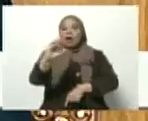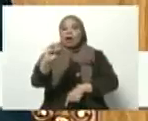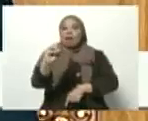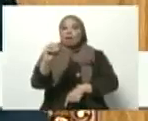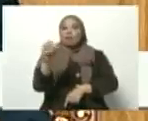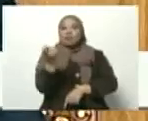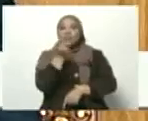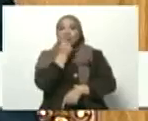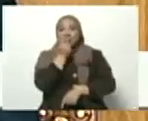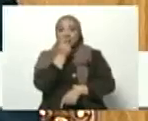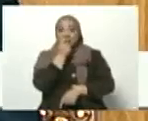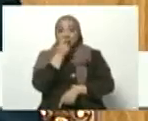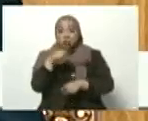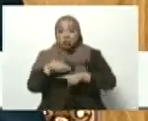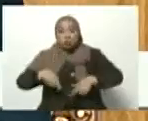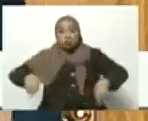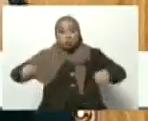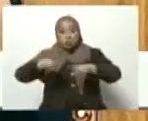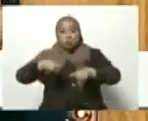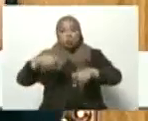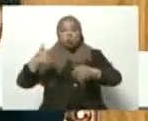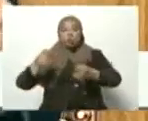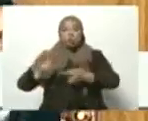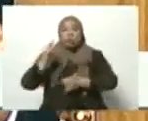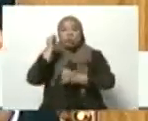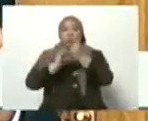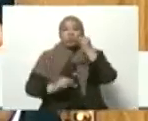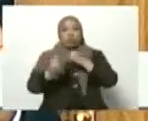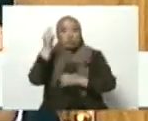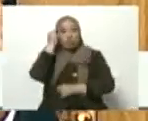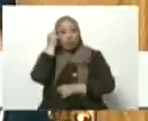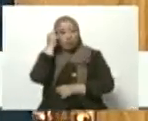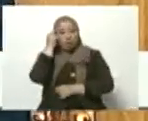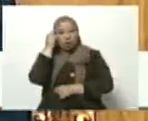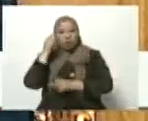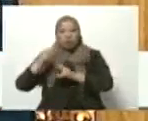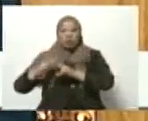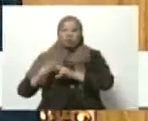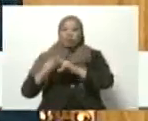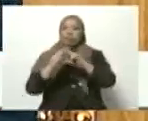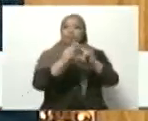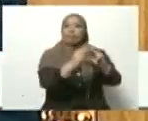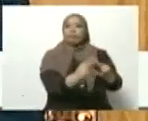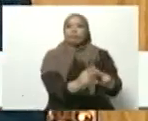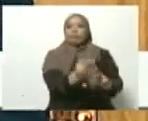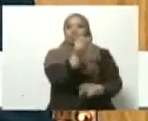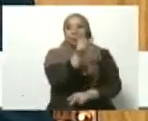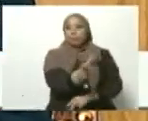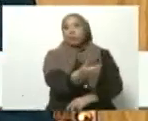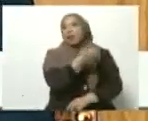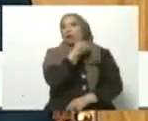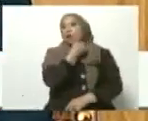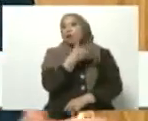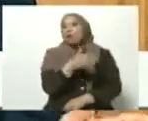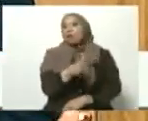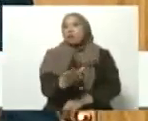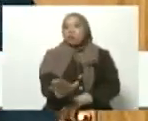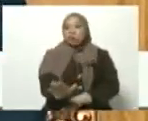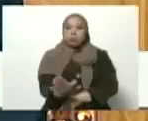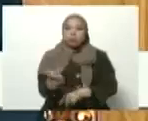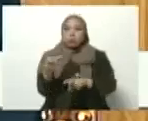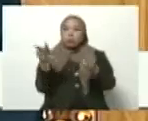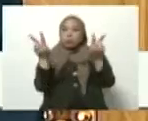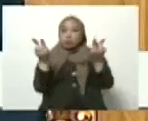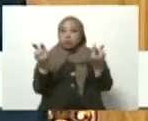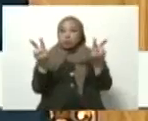razón, sin embargo el gobierno de Cabo Verde lo entregó el último día. Hubo elecciones en Cabo Verde, perdió las elecciones, llegó un nuevo gobierno que